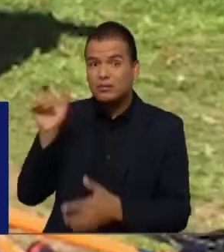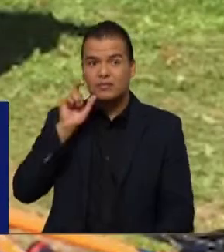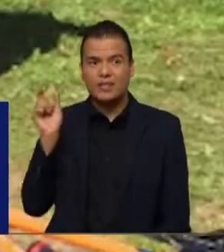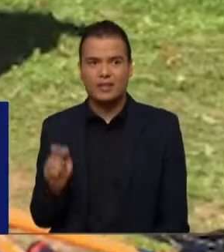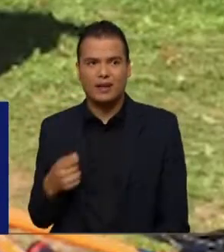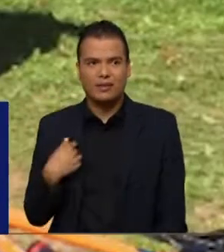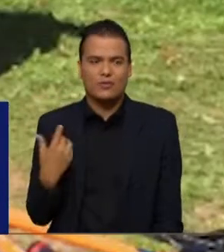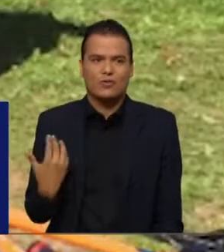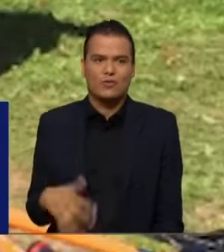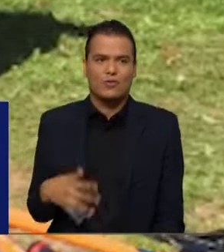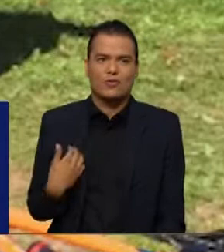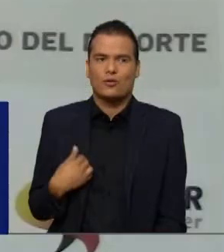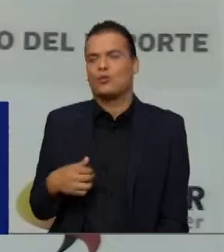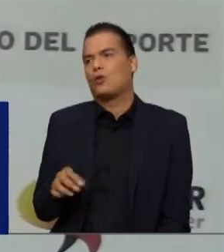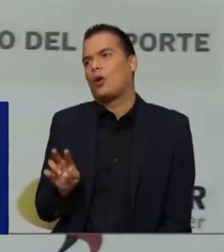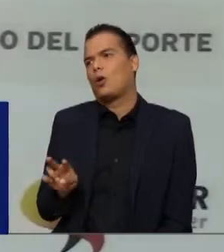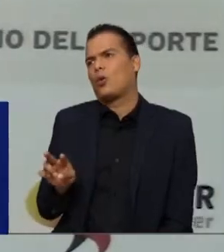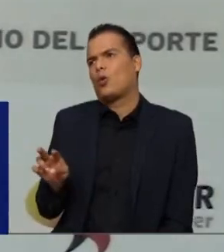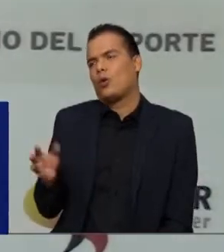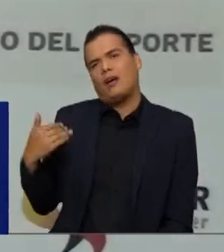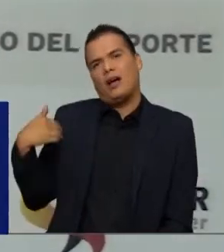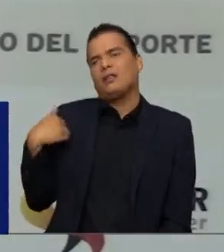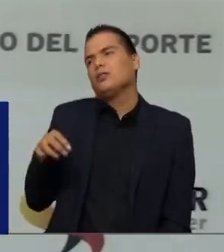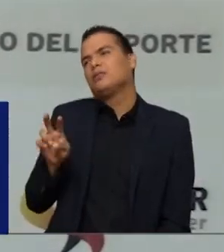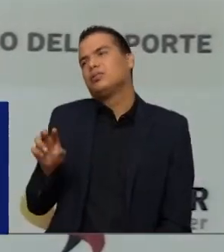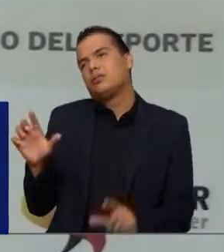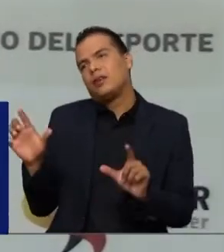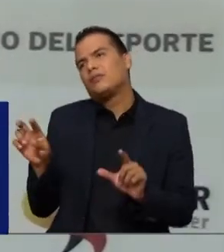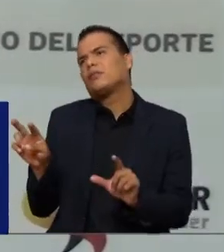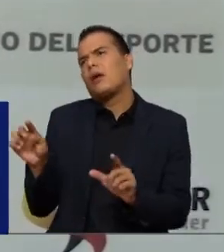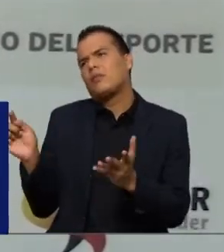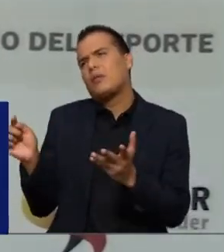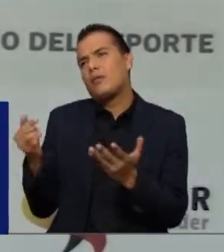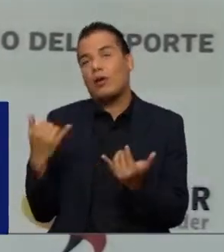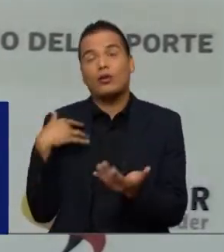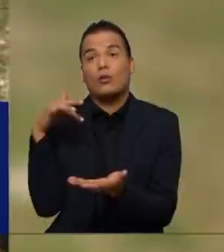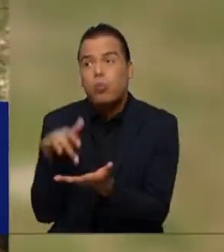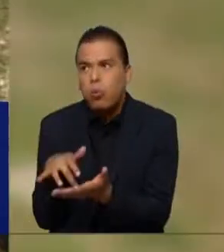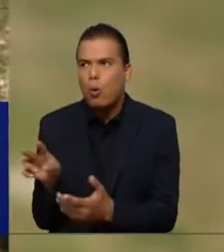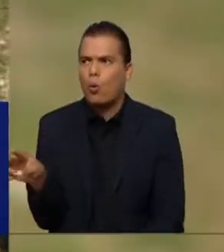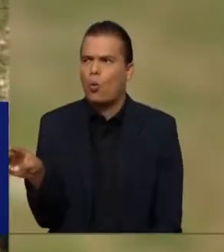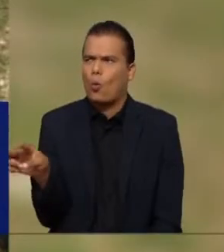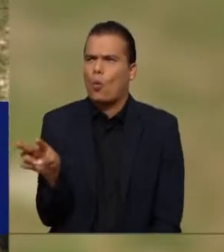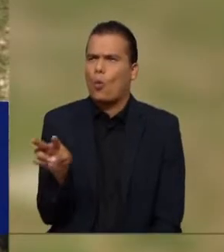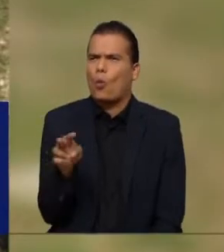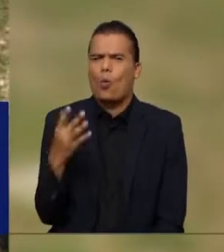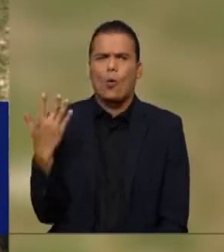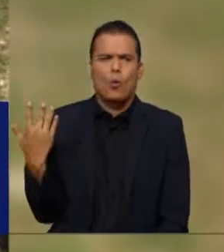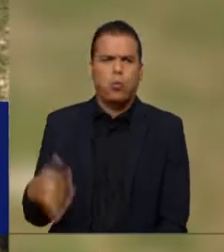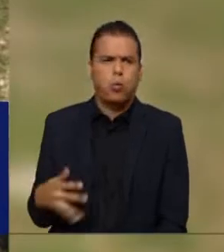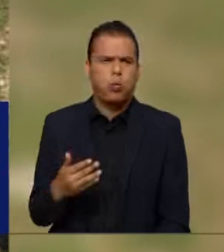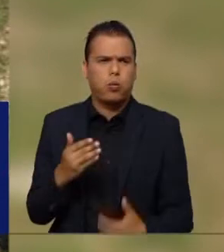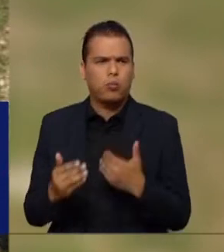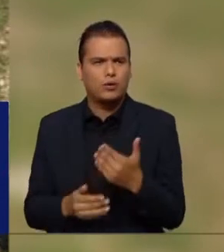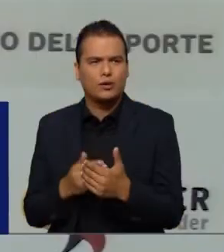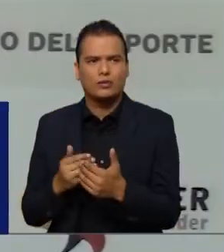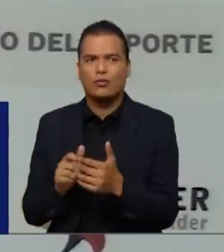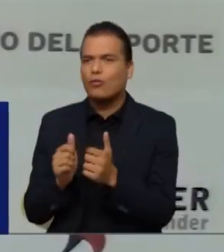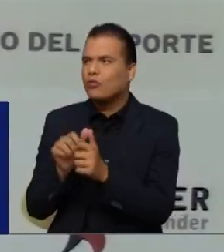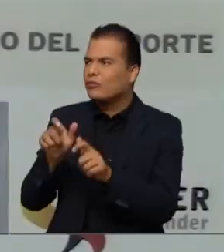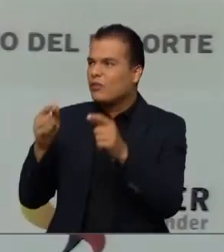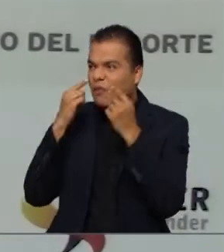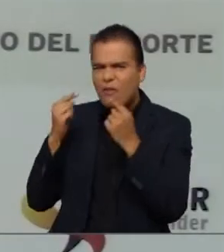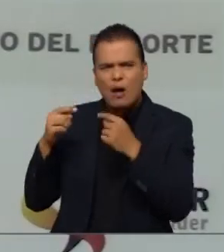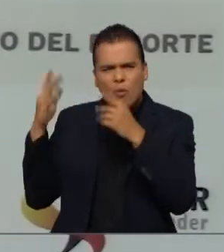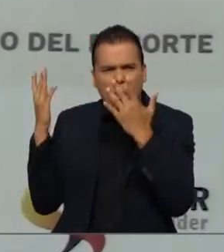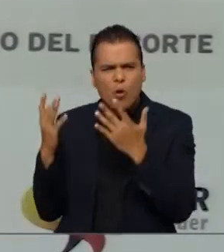veía desde afuera, desde la televisión, muchas cosas, pero estar allá adentro, estar al lado de los ciclistas,